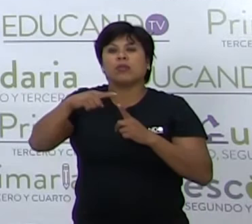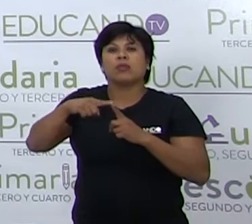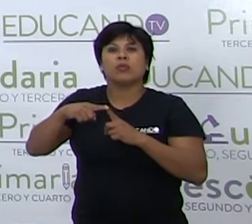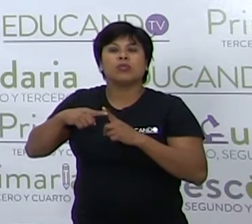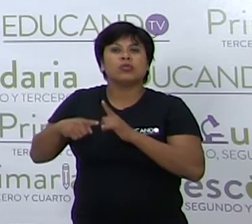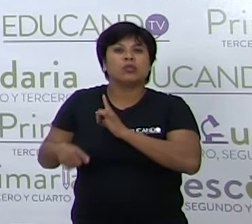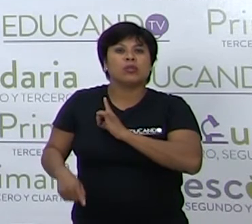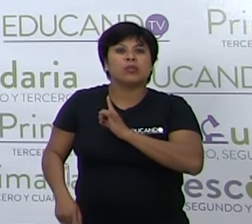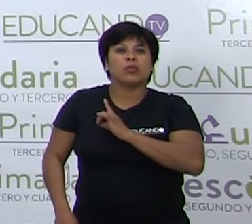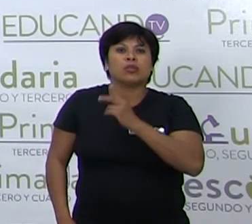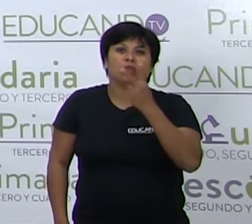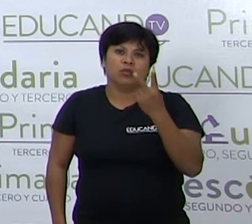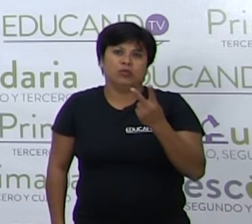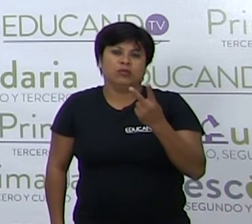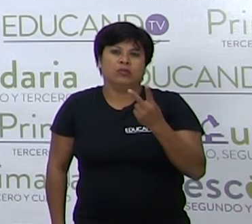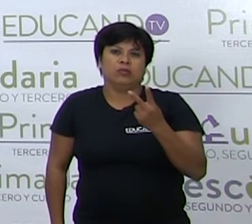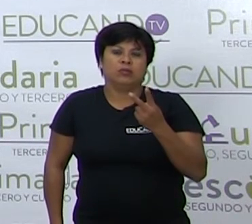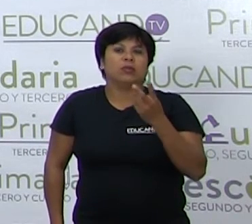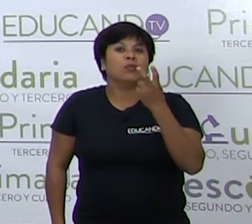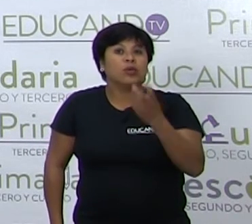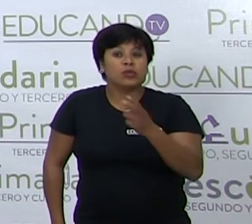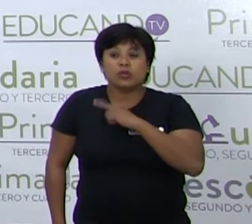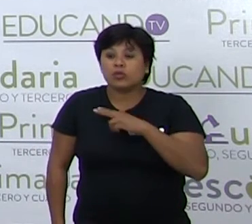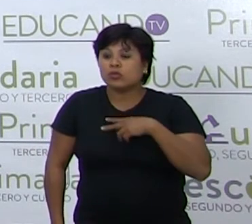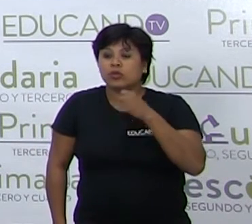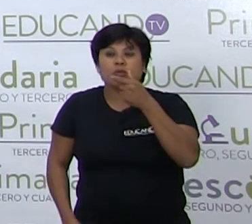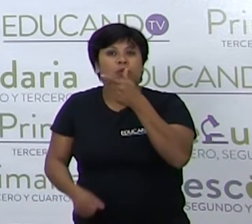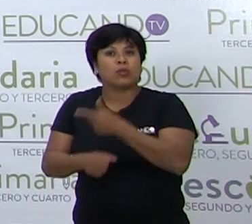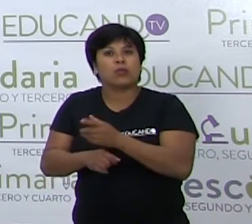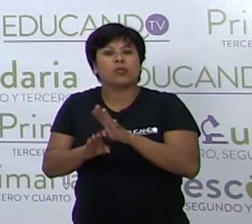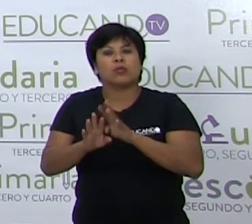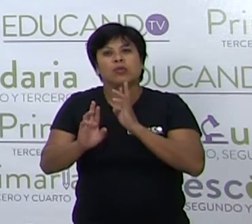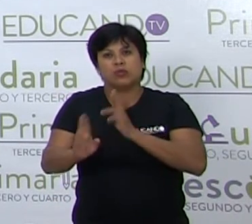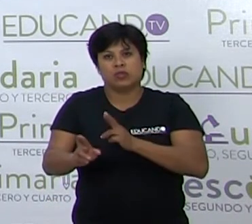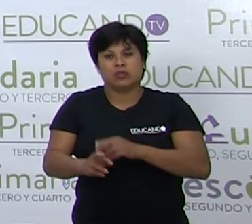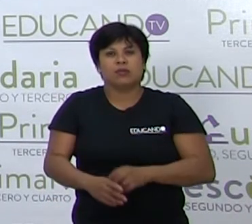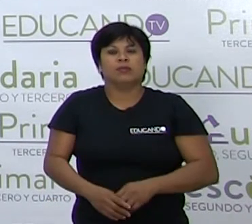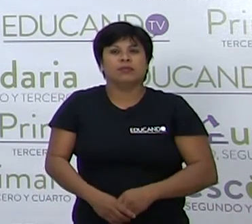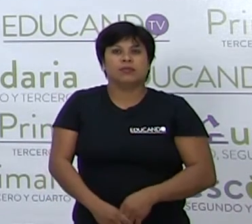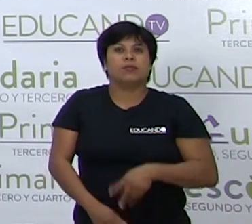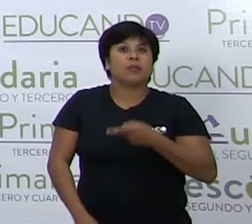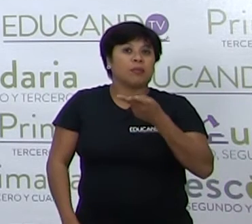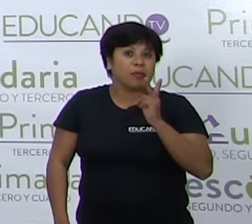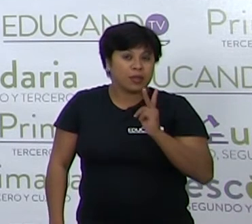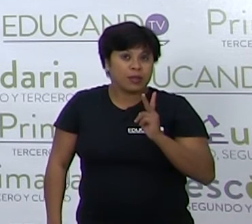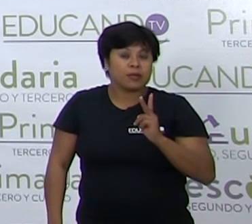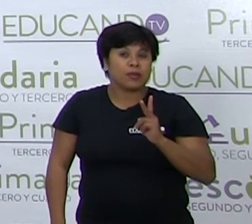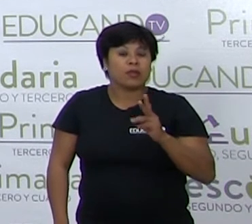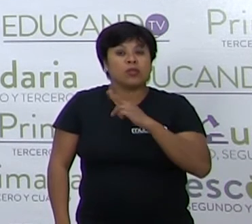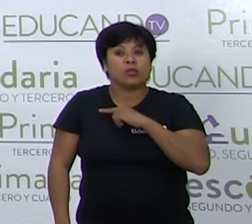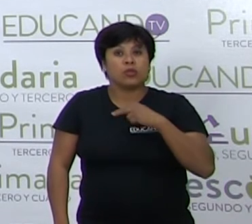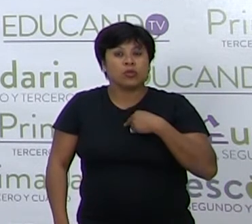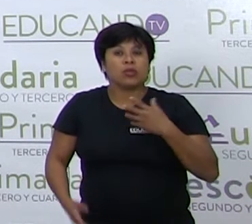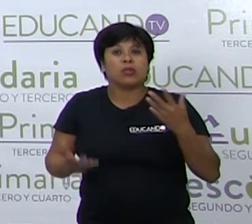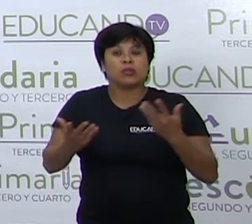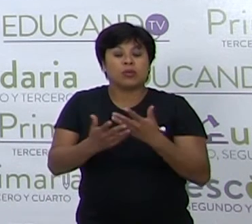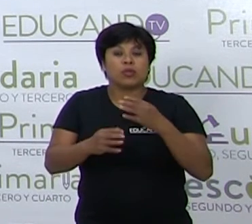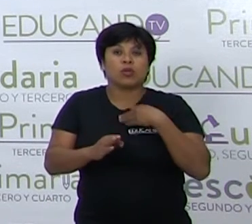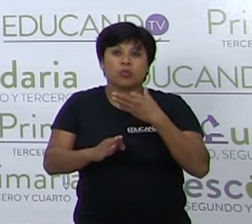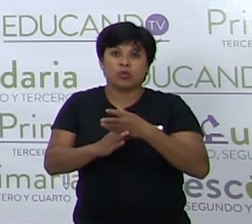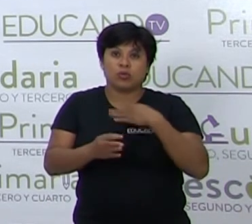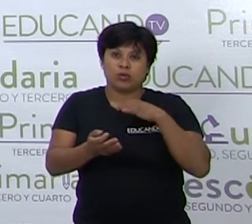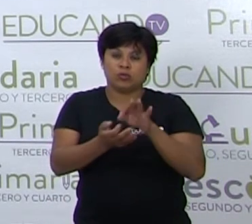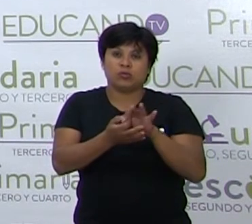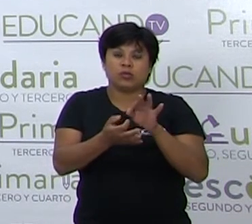solamente entre 2. Por eso es que no encontramos la respuesta. Pero si lo hacemos como te estoy